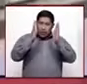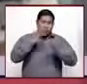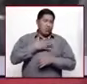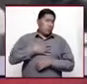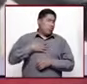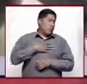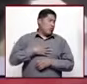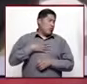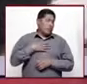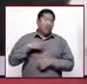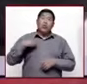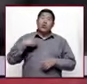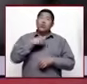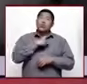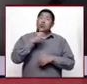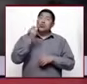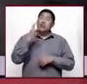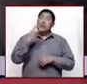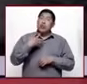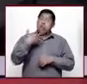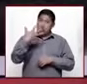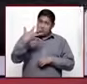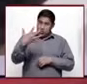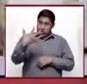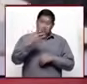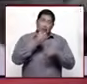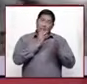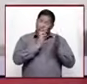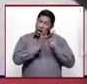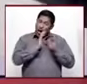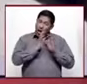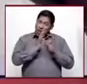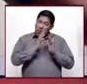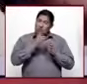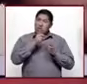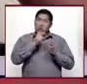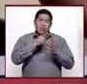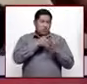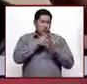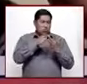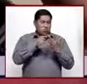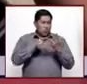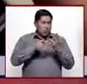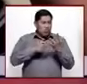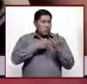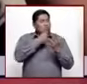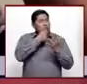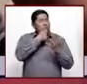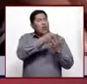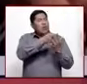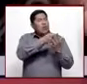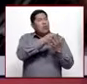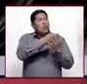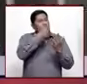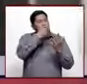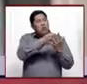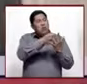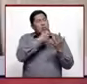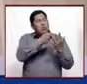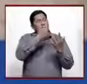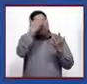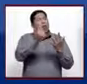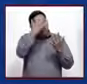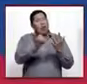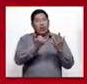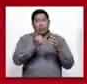Atención, porque Noticieros al Día habló de manera exclusiva con los principales acusados de pertenecer a esta organización ilícita.